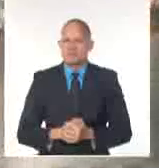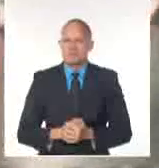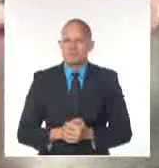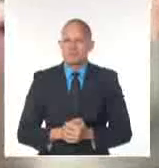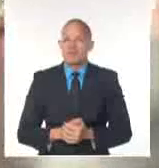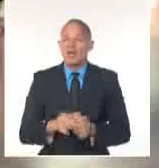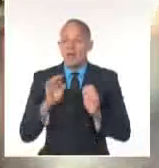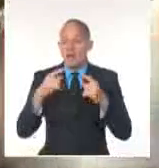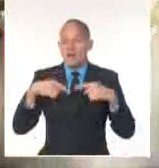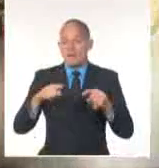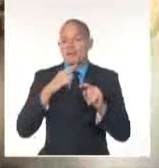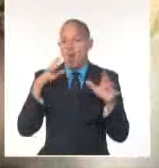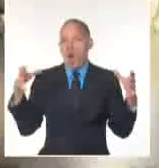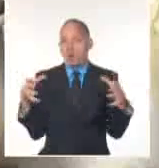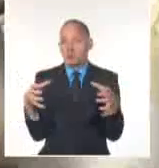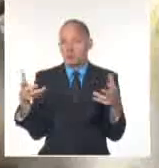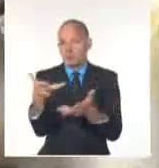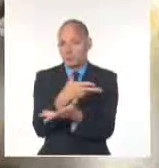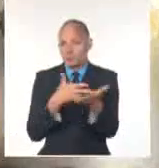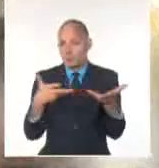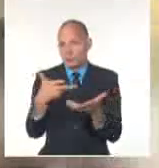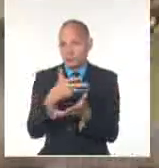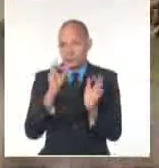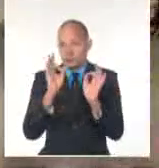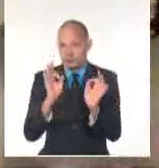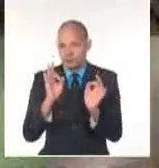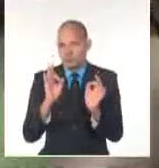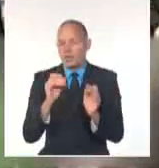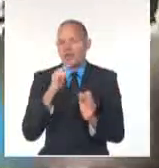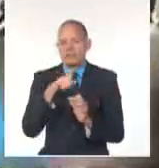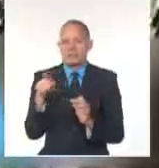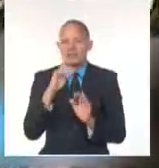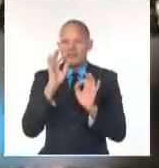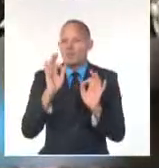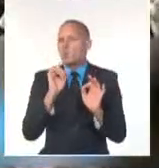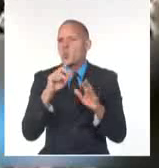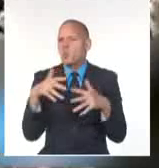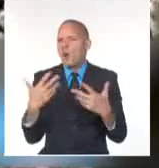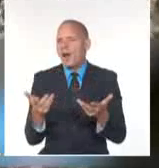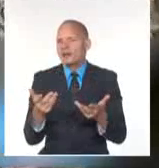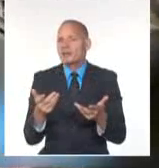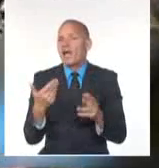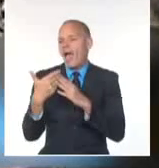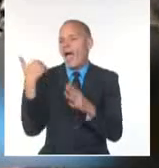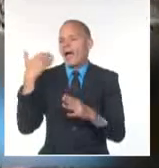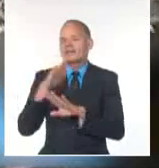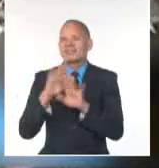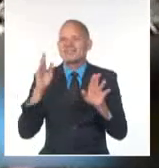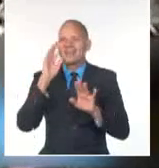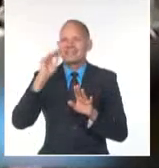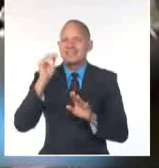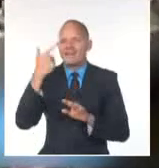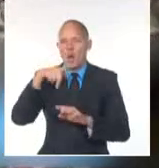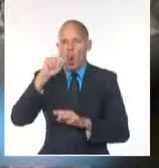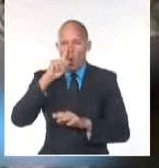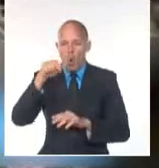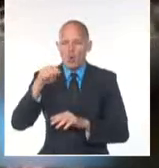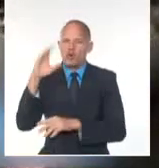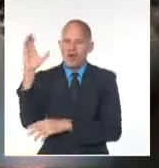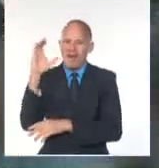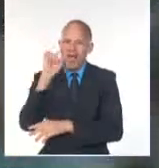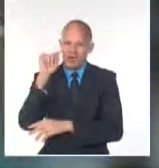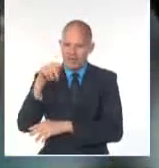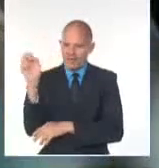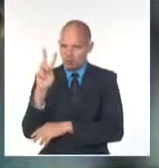ronda de conversaciones entre El Ejecutivo del presidente Gustavo Petro y la segunda marca Italia se celebró en Caracas en junio pasado participaron Cuba